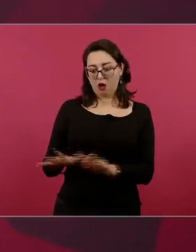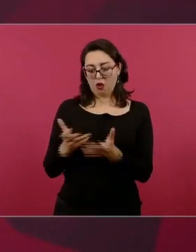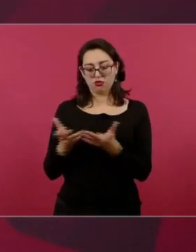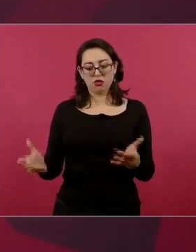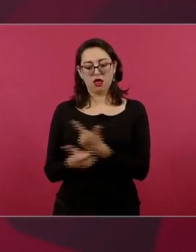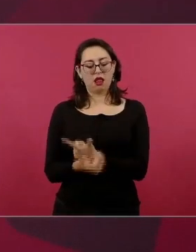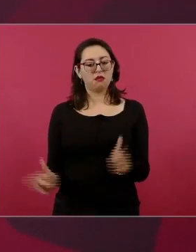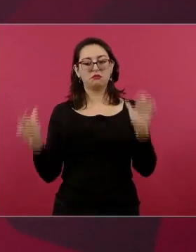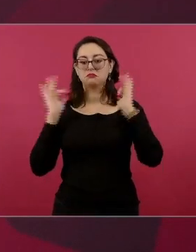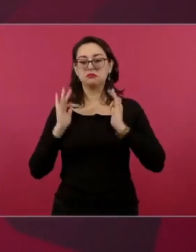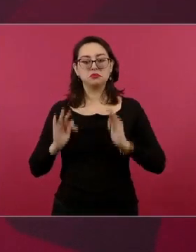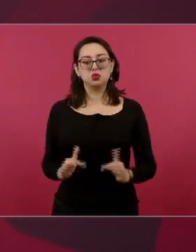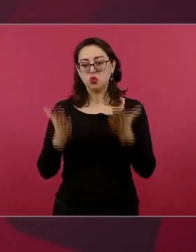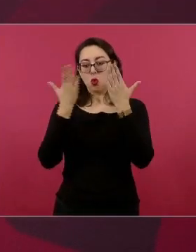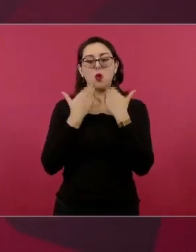completamente libre.